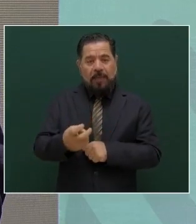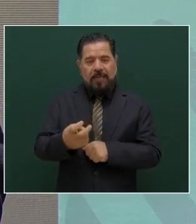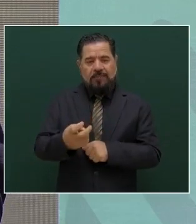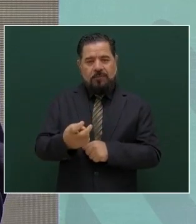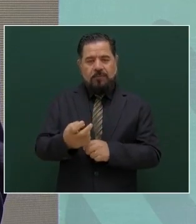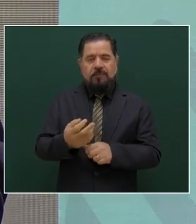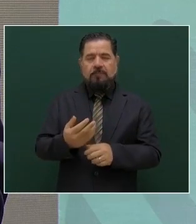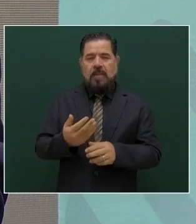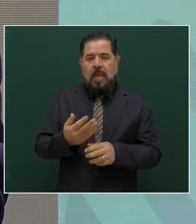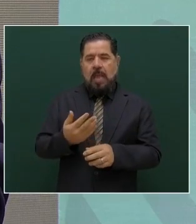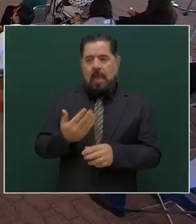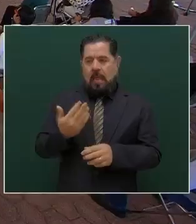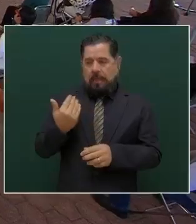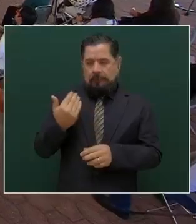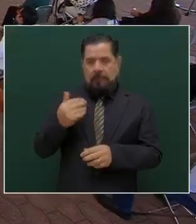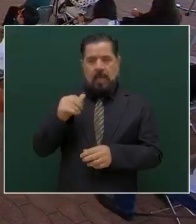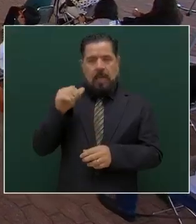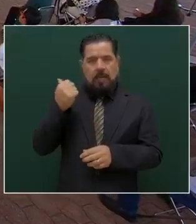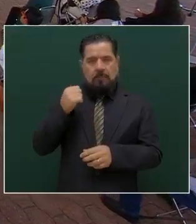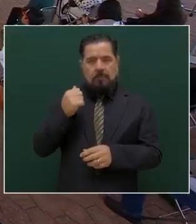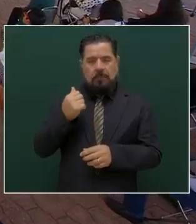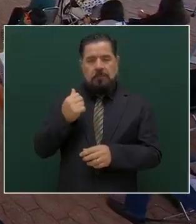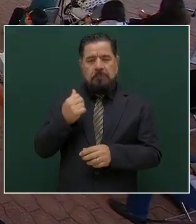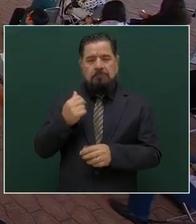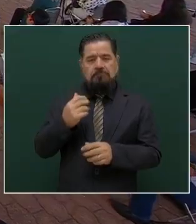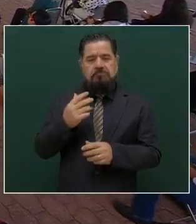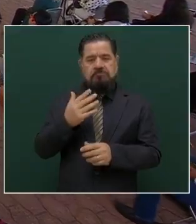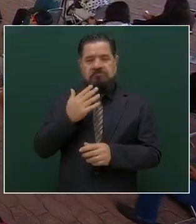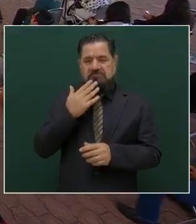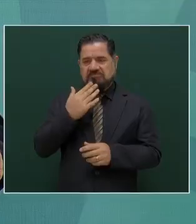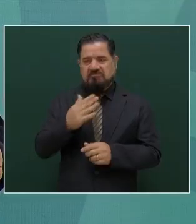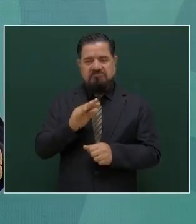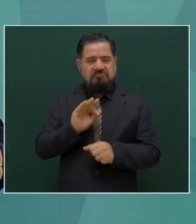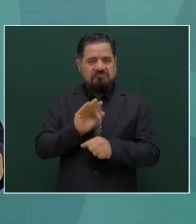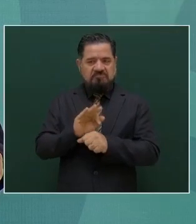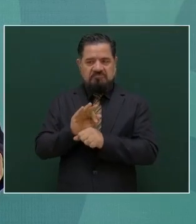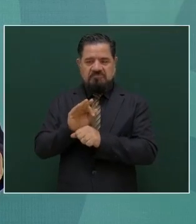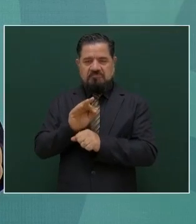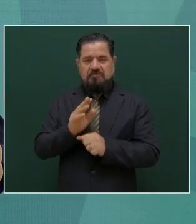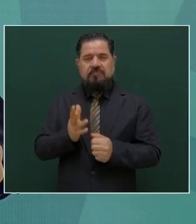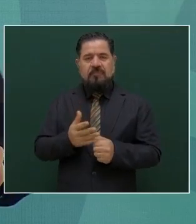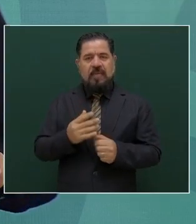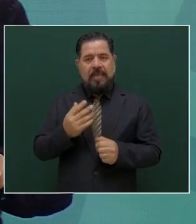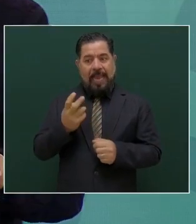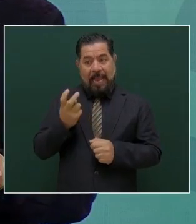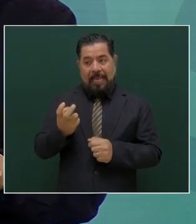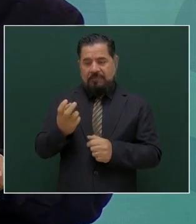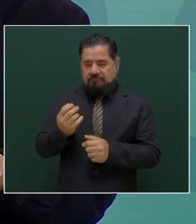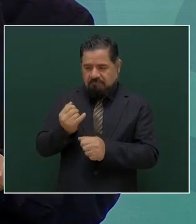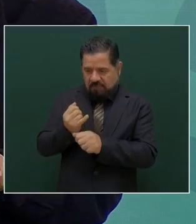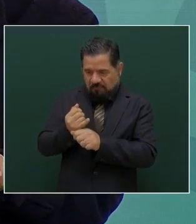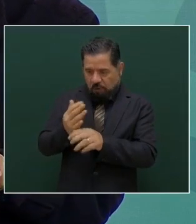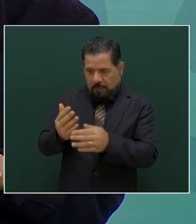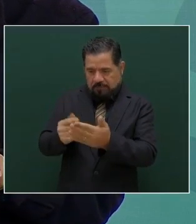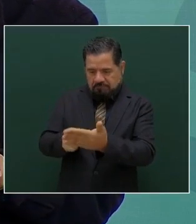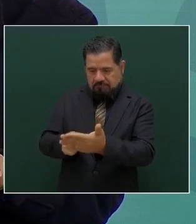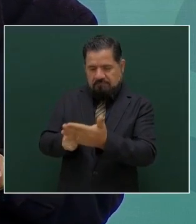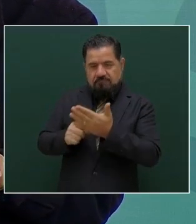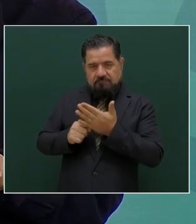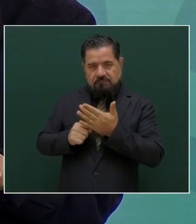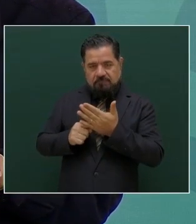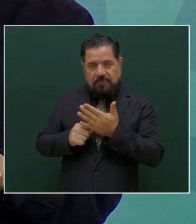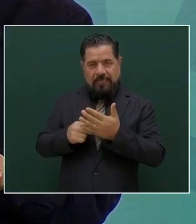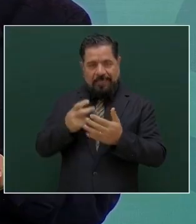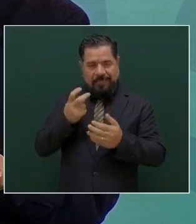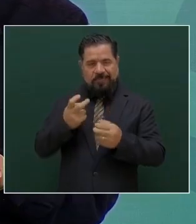explicación que al menos yo tengo sobre este fenómeno,